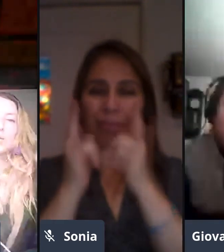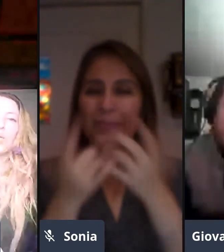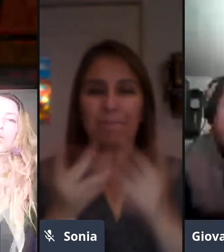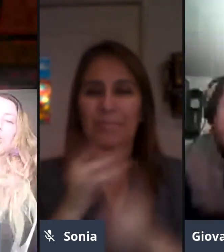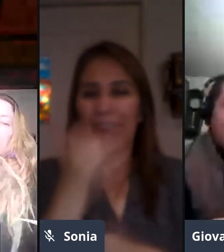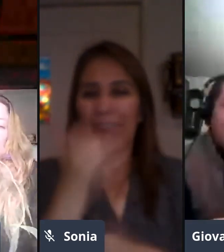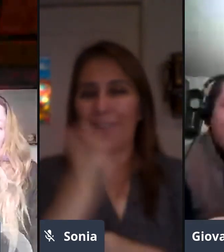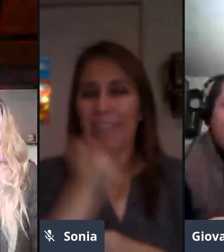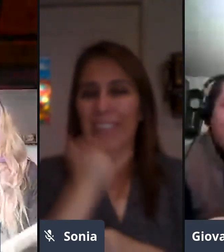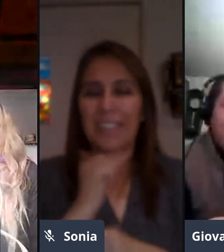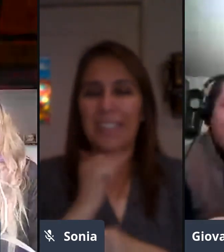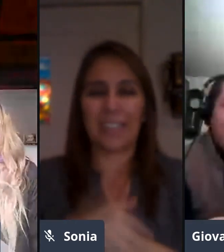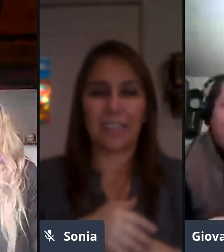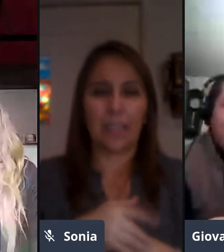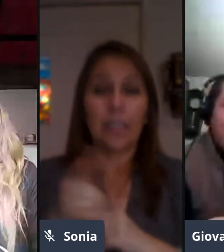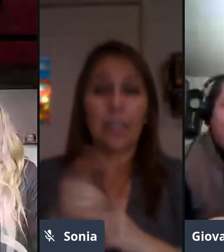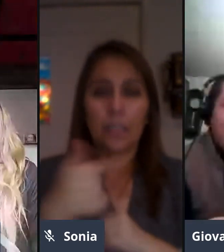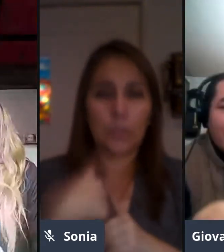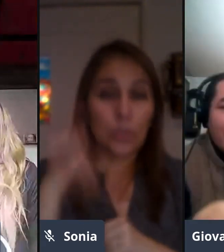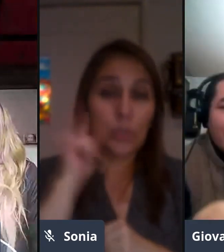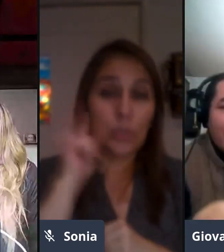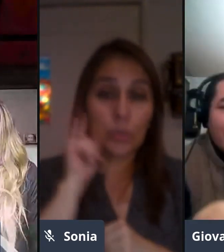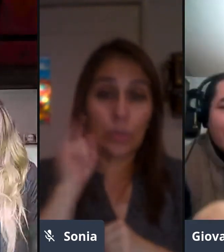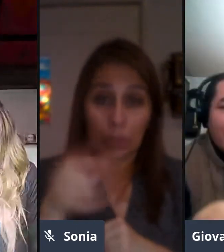ya te escucho me escucha